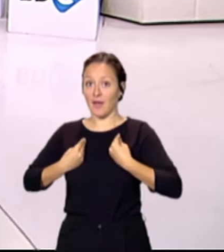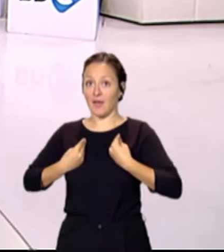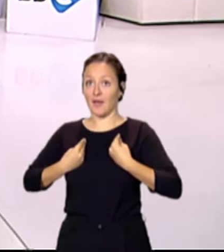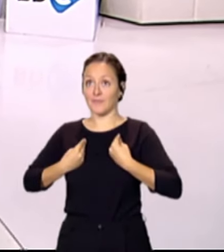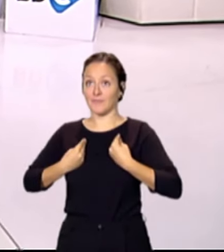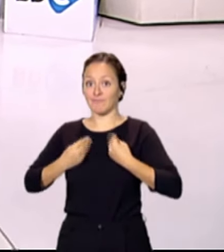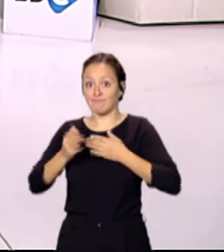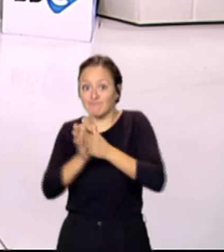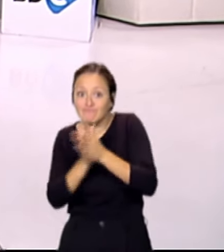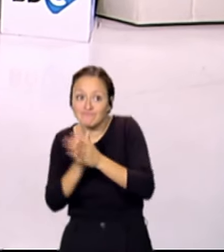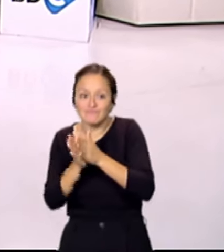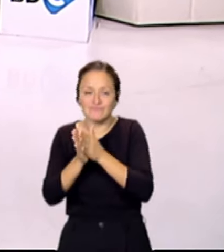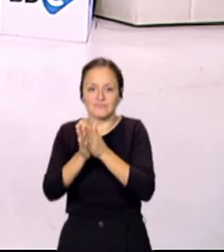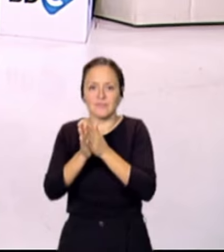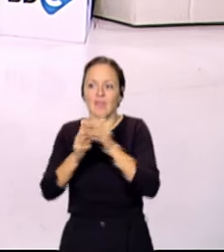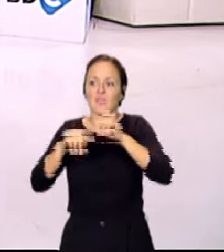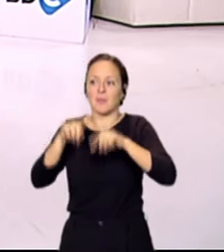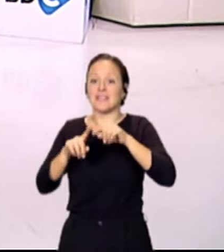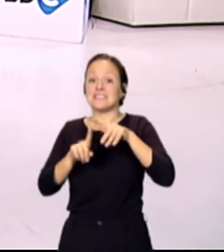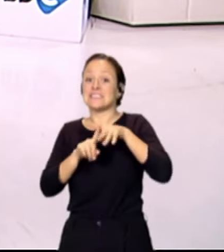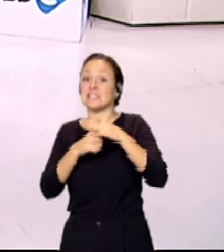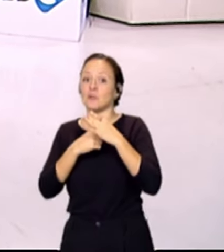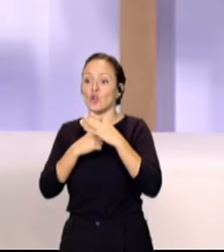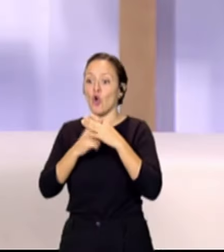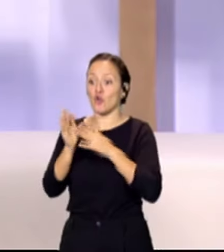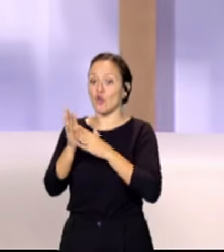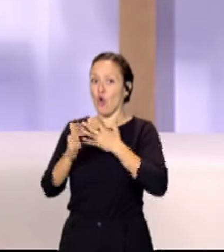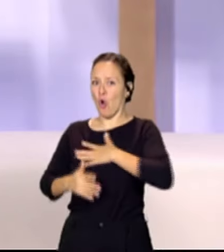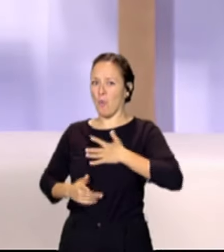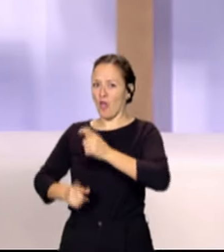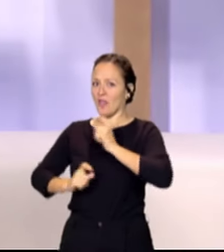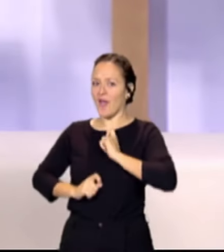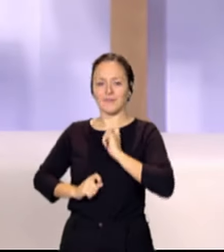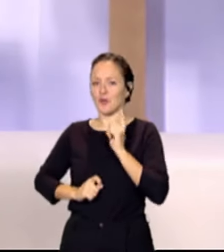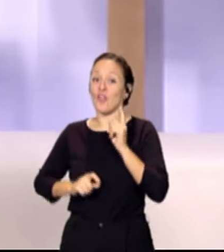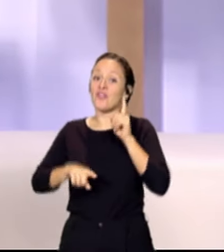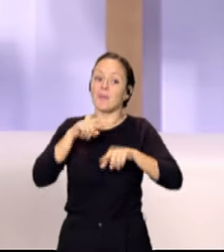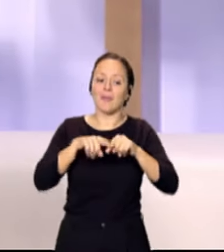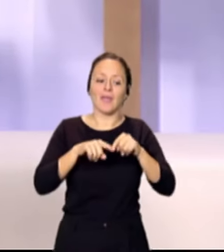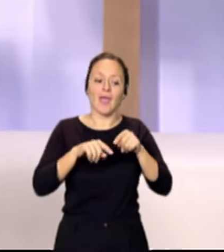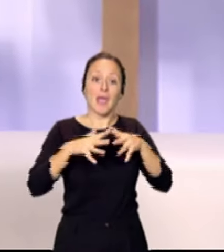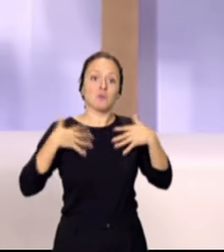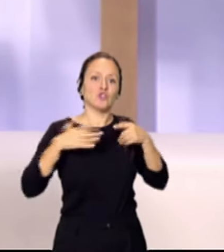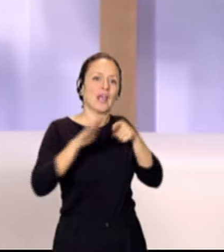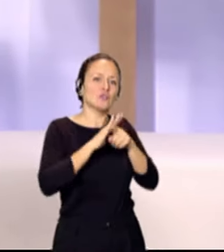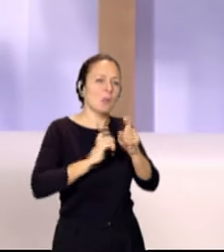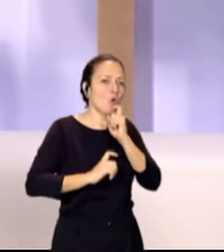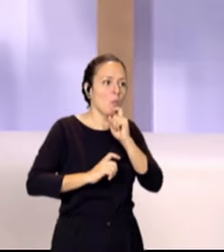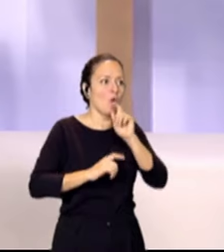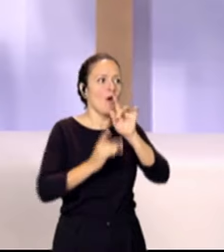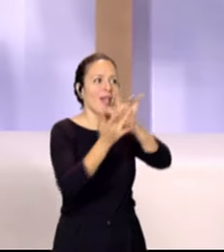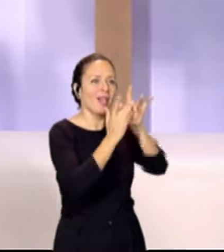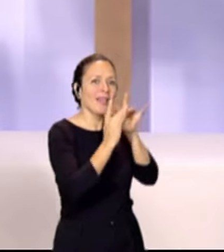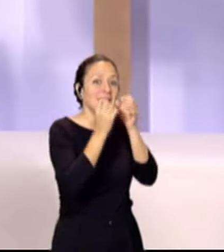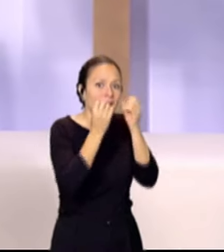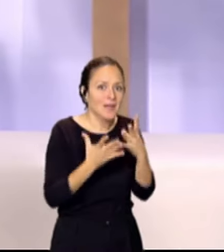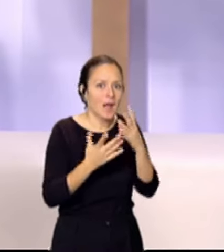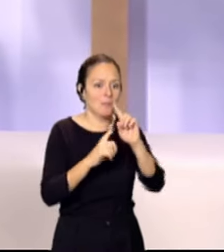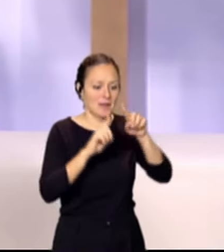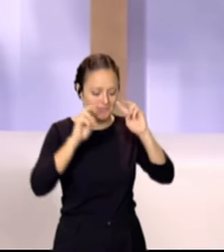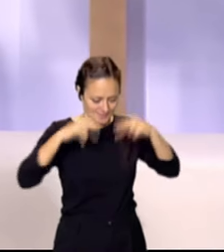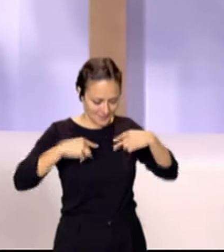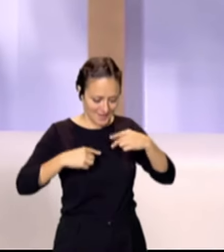más o menos una situación cómoda sino sobre todo a cómo gestionamos las emociones con respecto a nuestra relación con los demás y con nosotros mismos